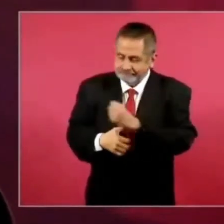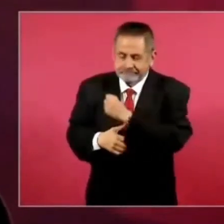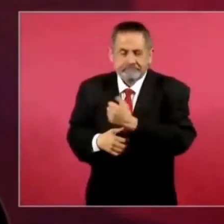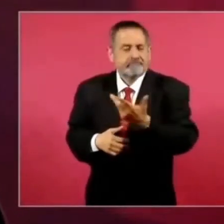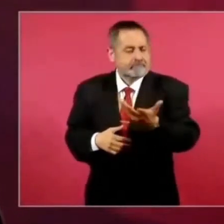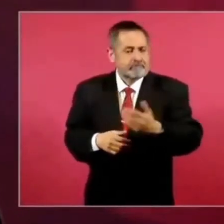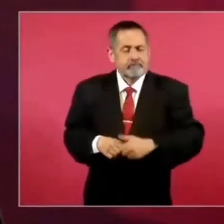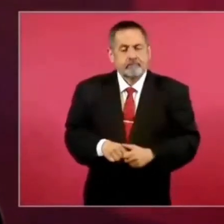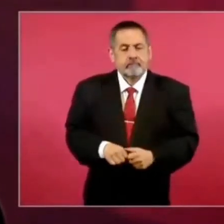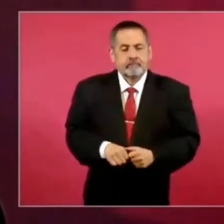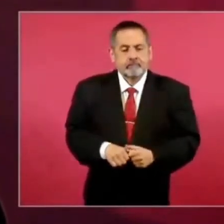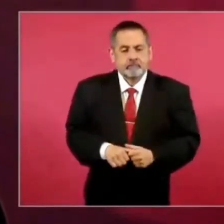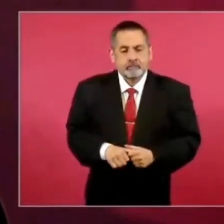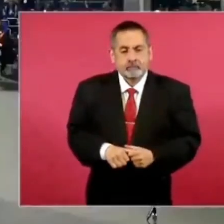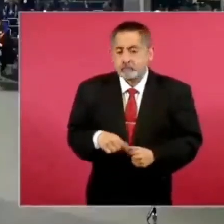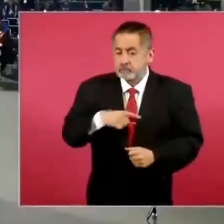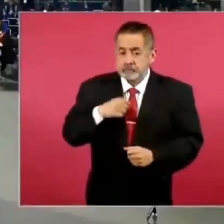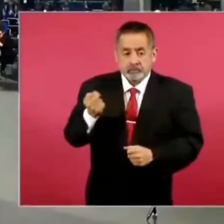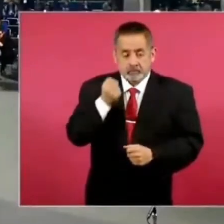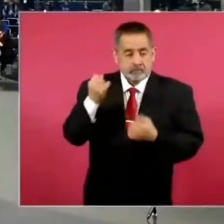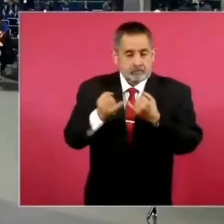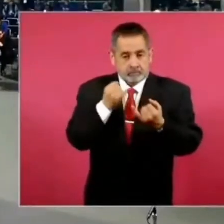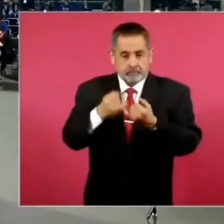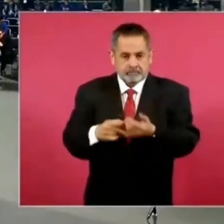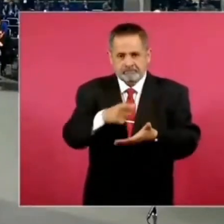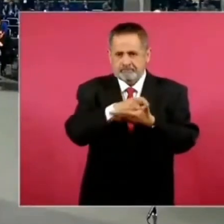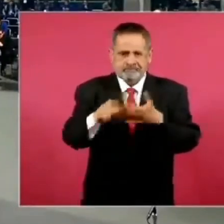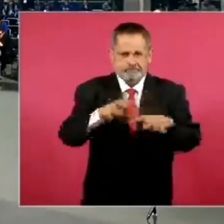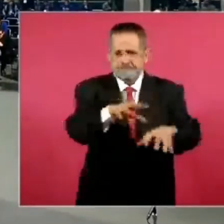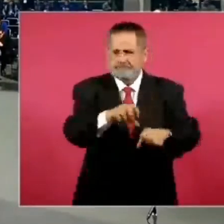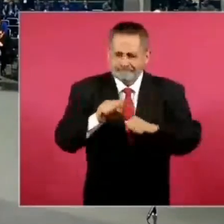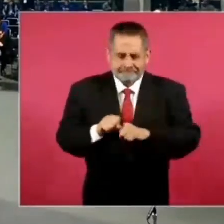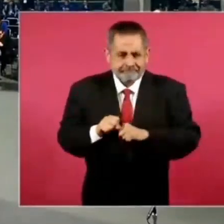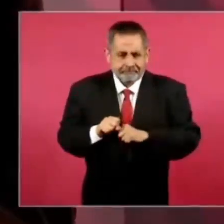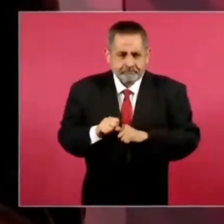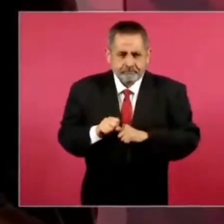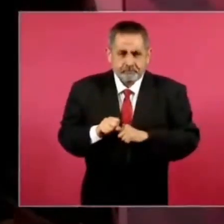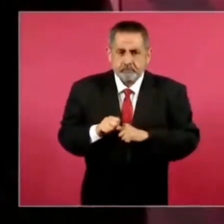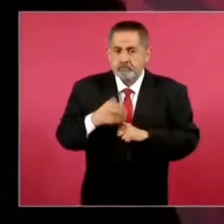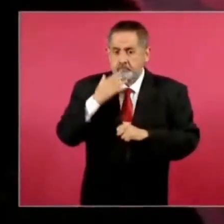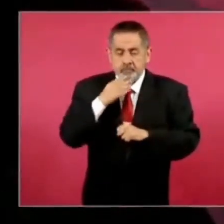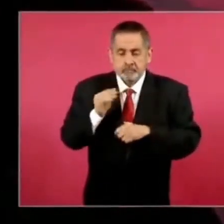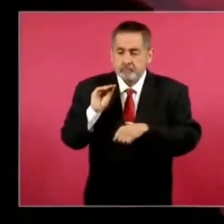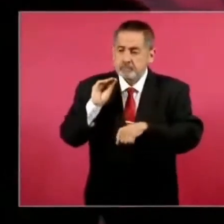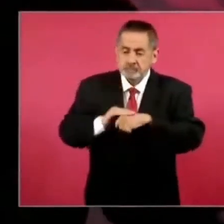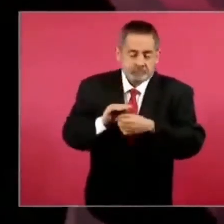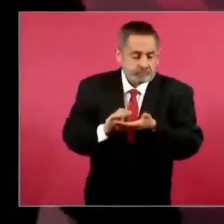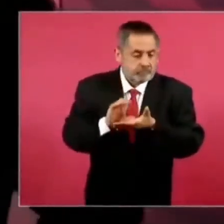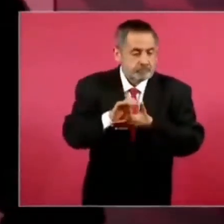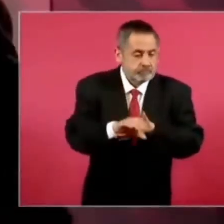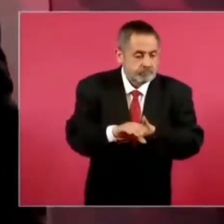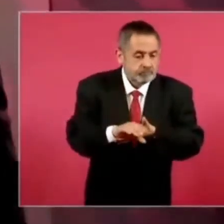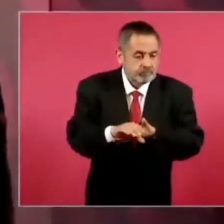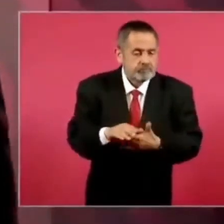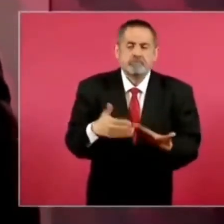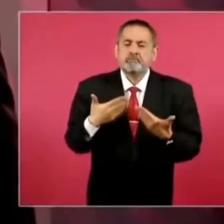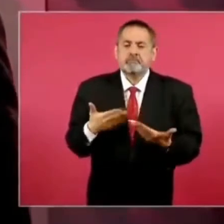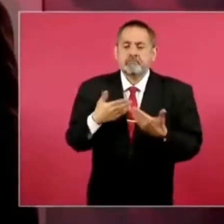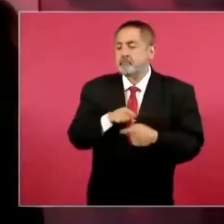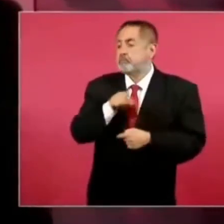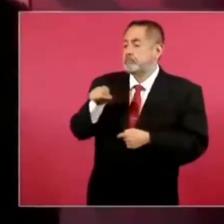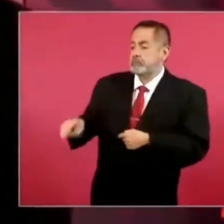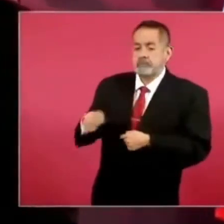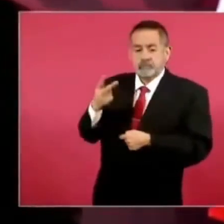Entonces, tuvimos la suerte, compramos la refinería, fue muy bueno invertir en la refinería de Dos Bocas, porque